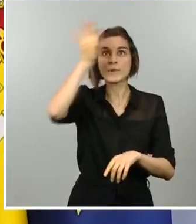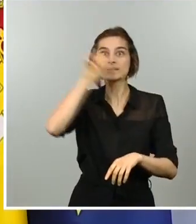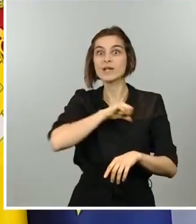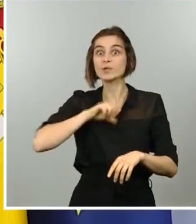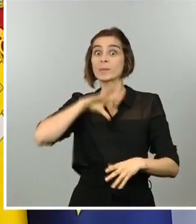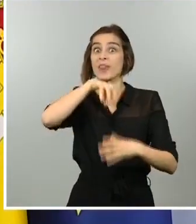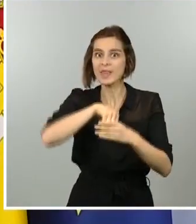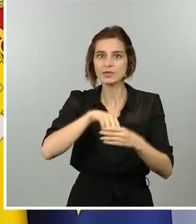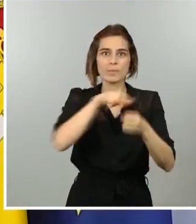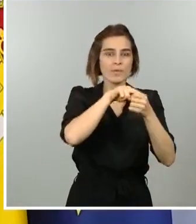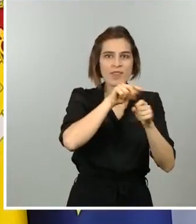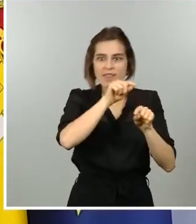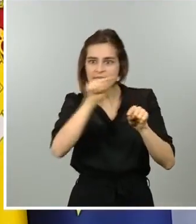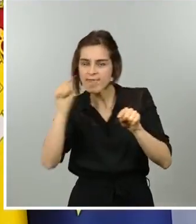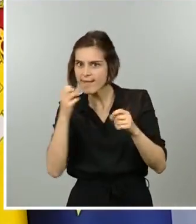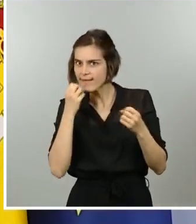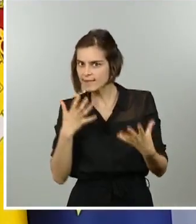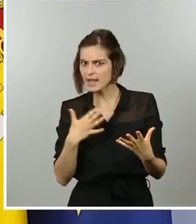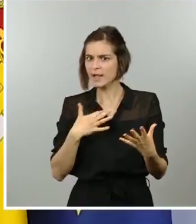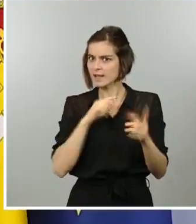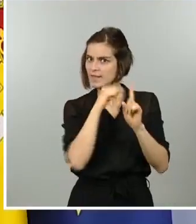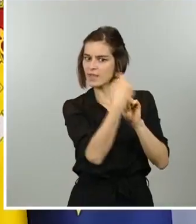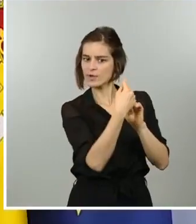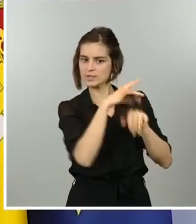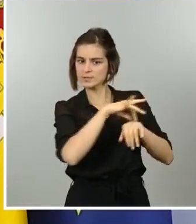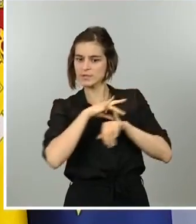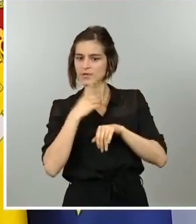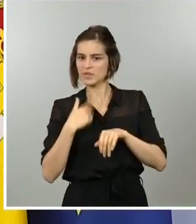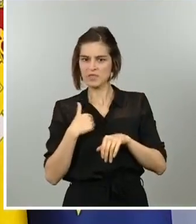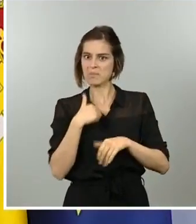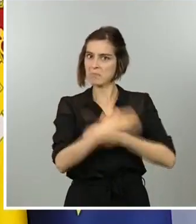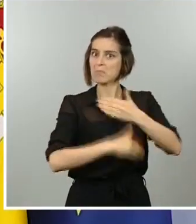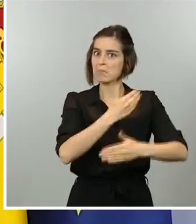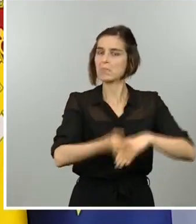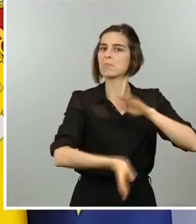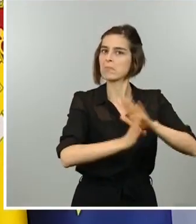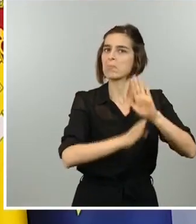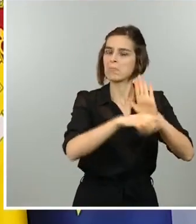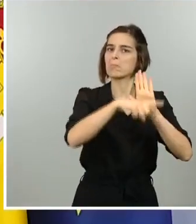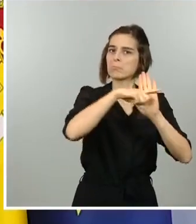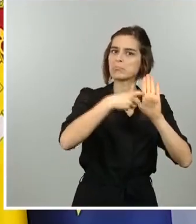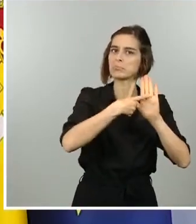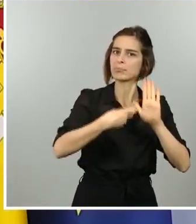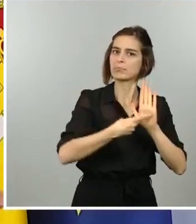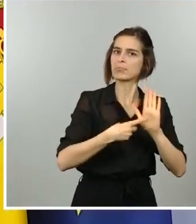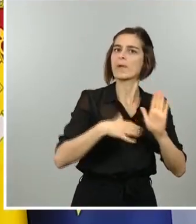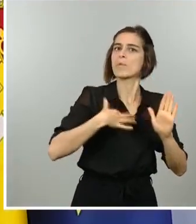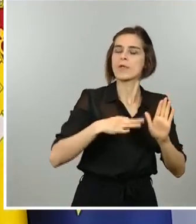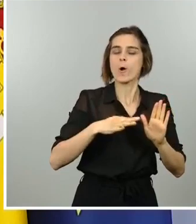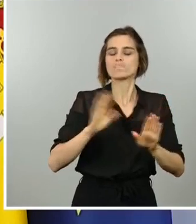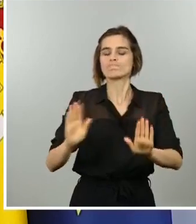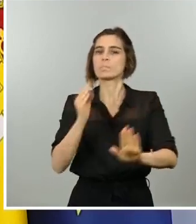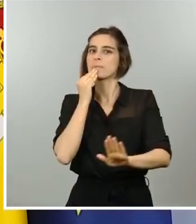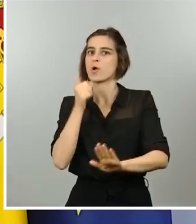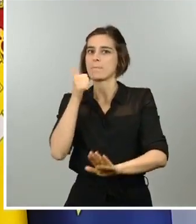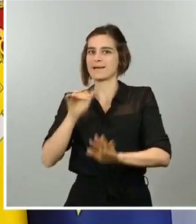fase, avanzar o, por contra, hay que ir con más cautela y más prudencia y ir de una forma más lenta. Las decisiones serán